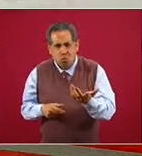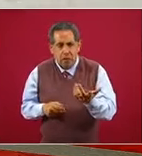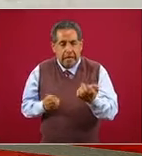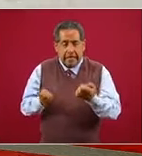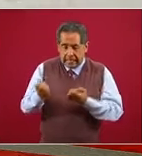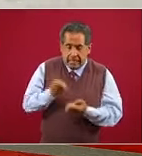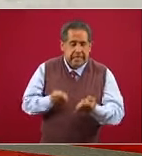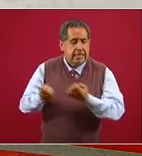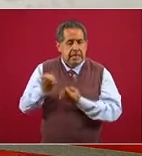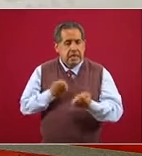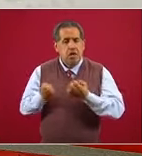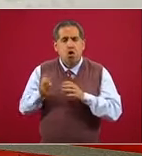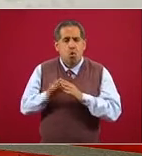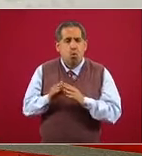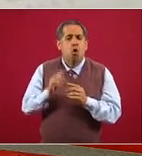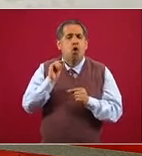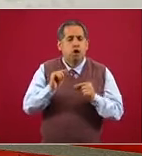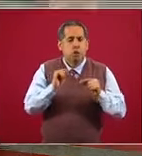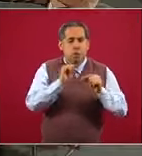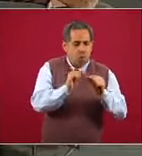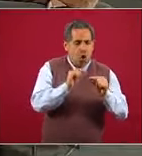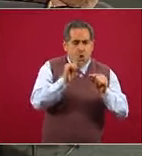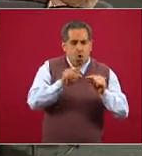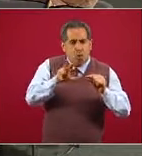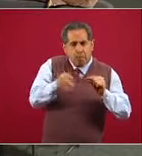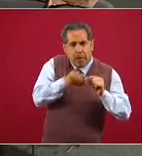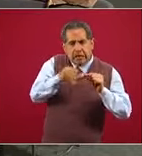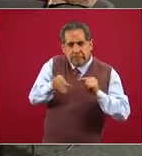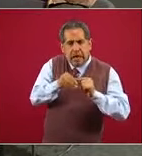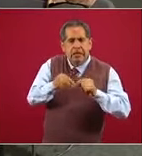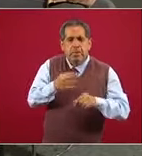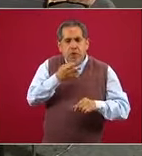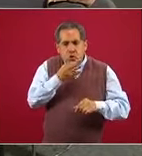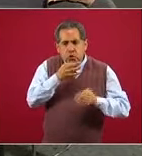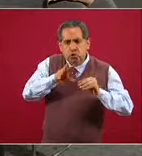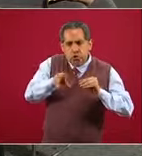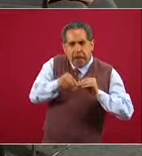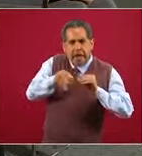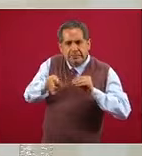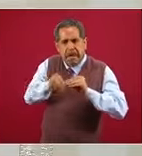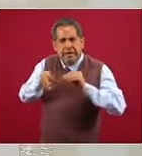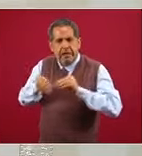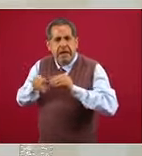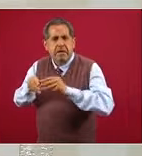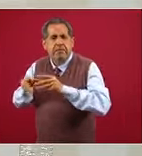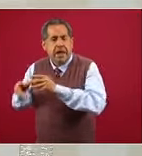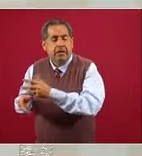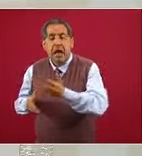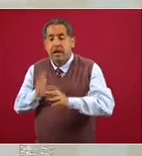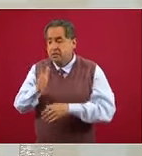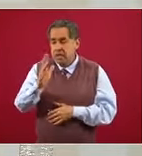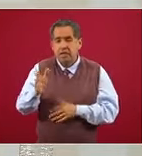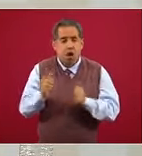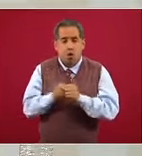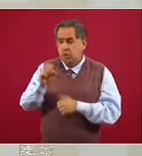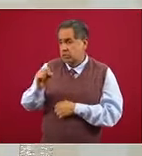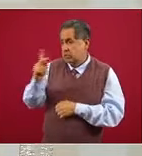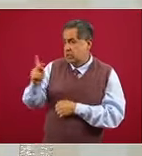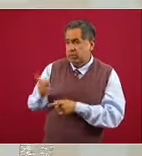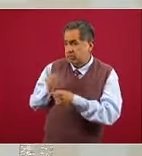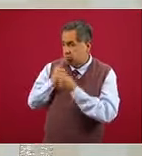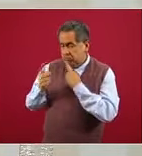podemos hacer y podemos ir sumando minutos. Esto se ha hecho de la mano con la Secretaría de Educación